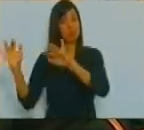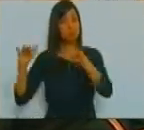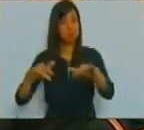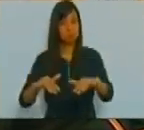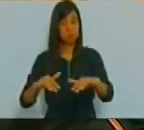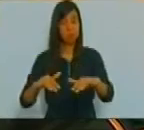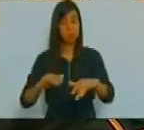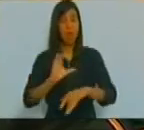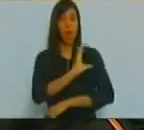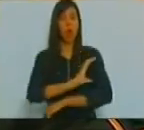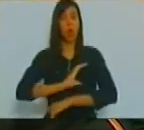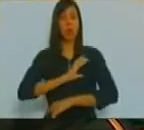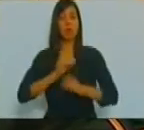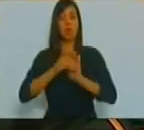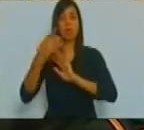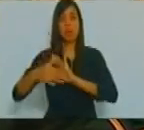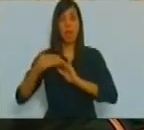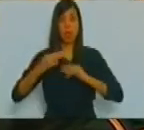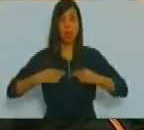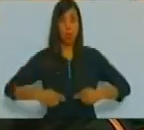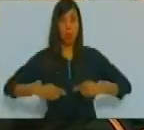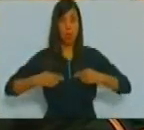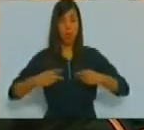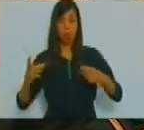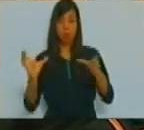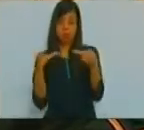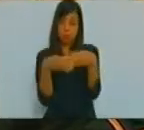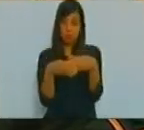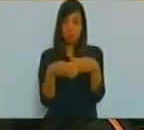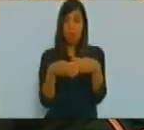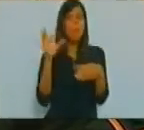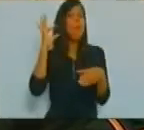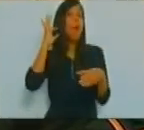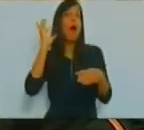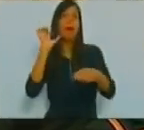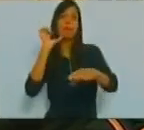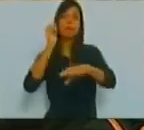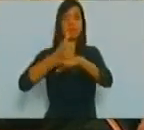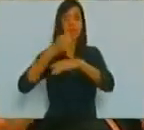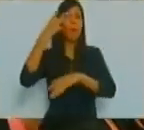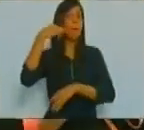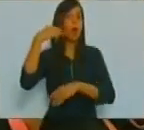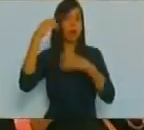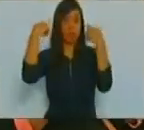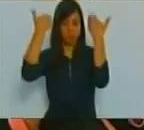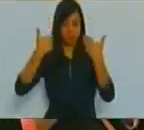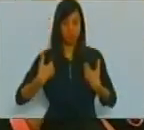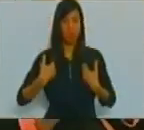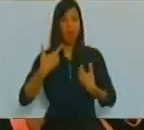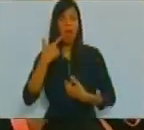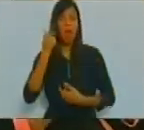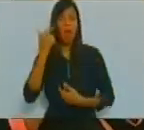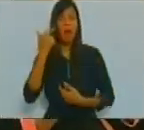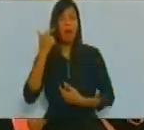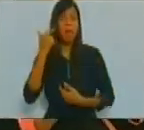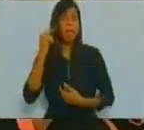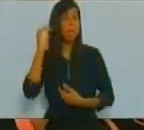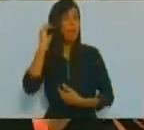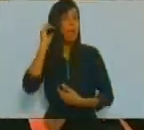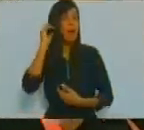la comisión de derechos humanos esté una mujer afrodescendiente que esté